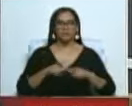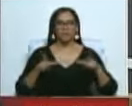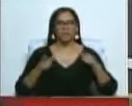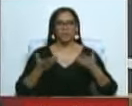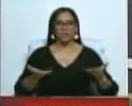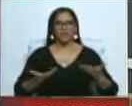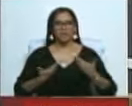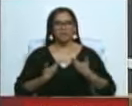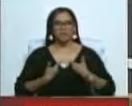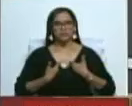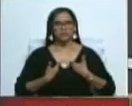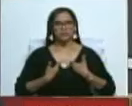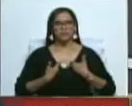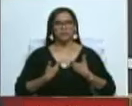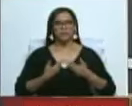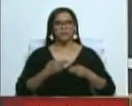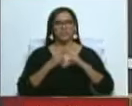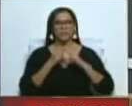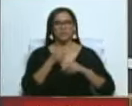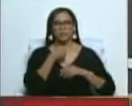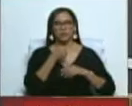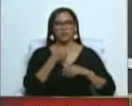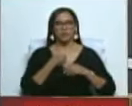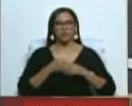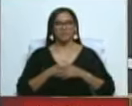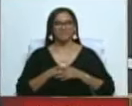da a prestarme este micrófono aquí.